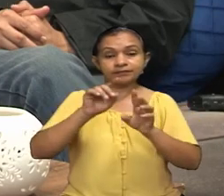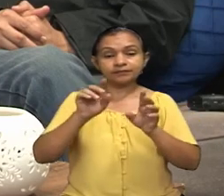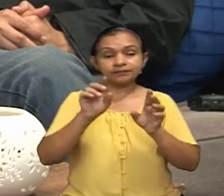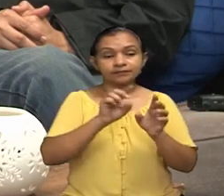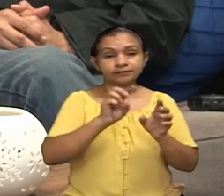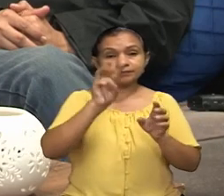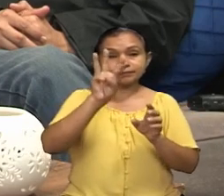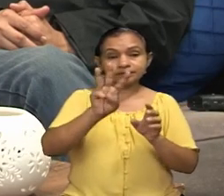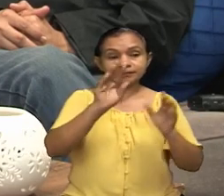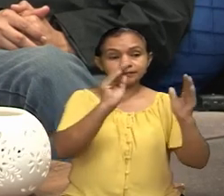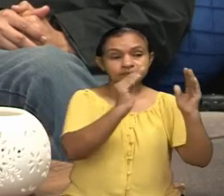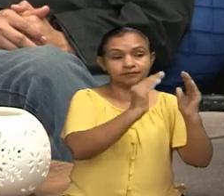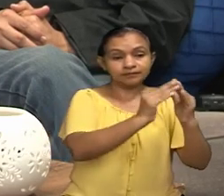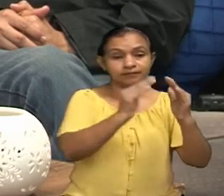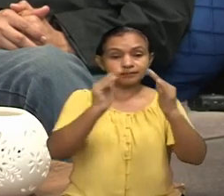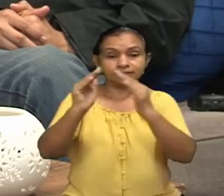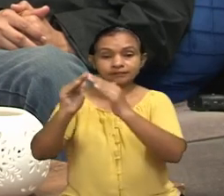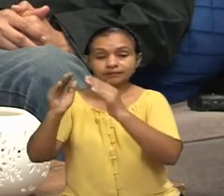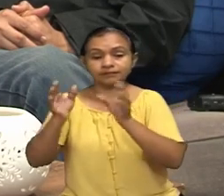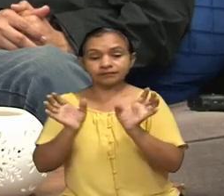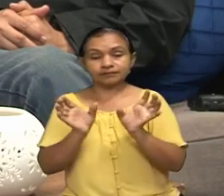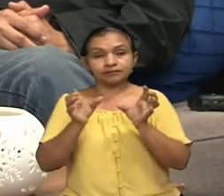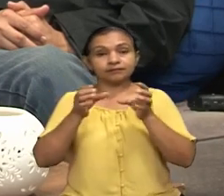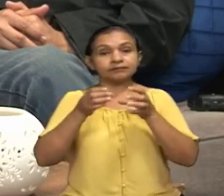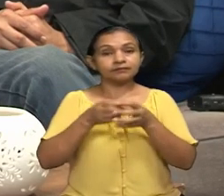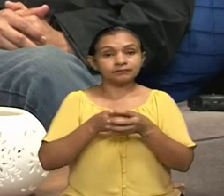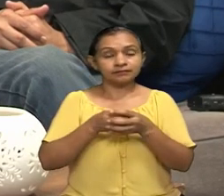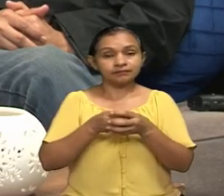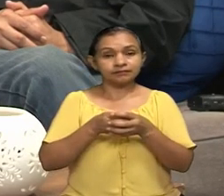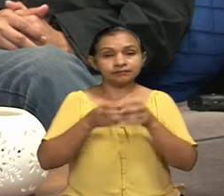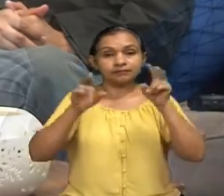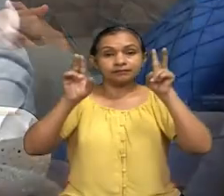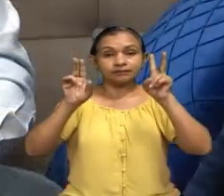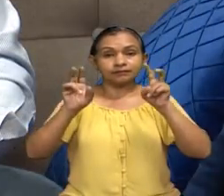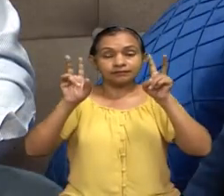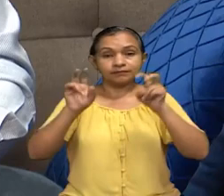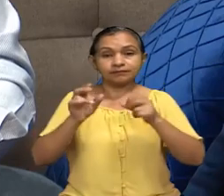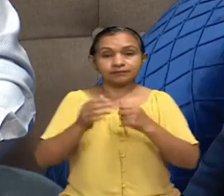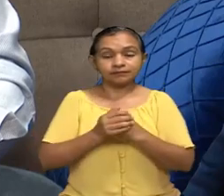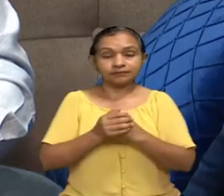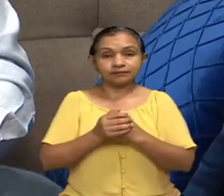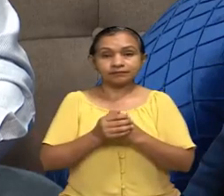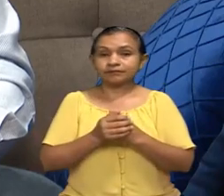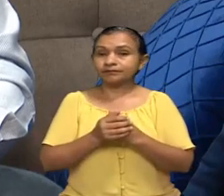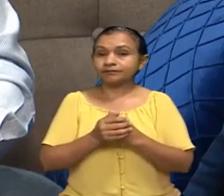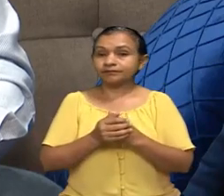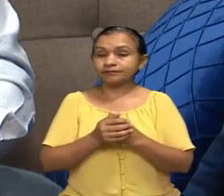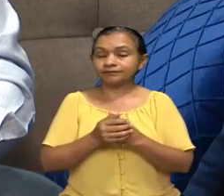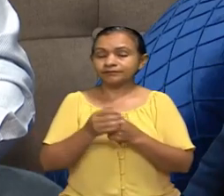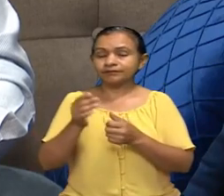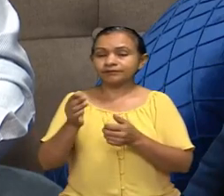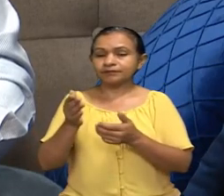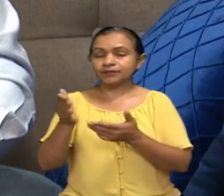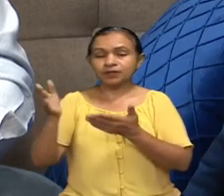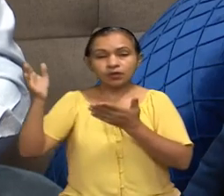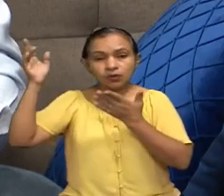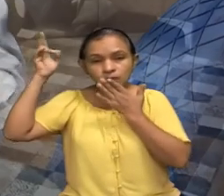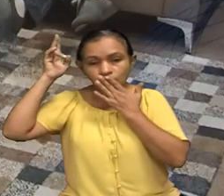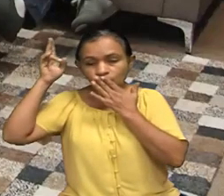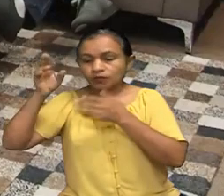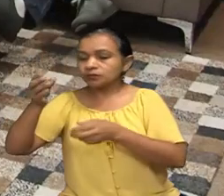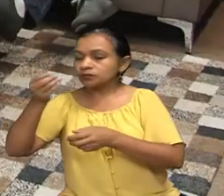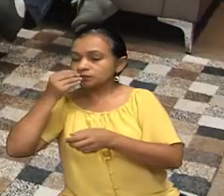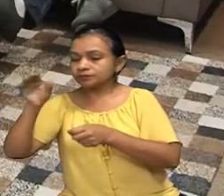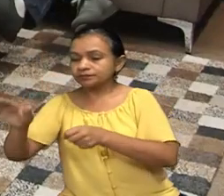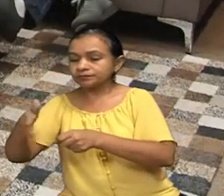que tenemos aquí en Managua y esa fue la temática. Uno hicieron un indio viejo, otros